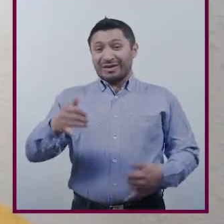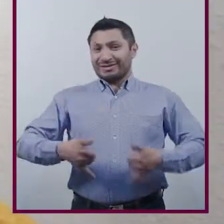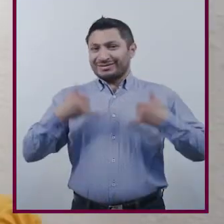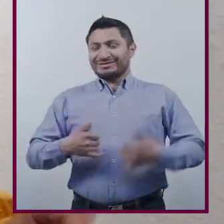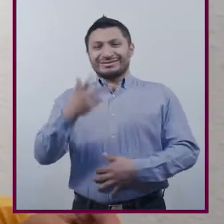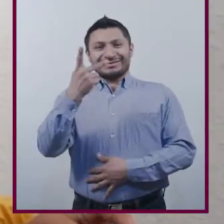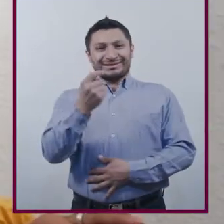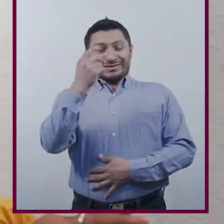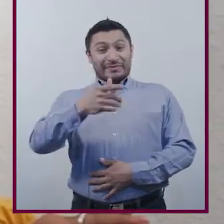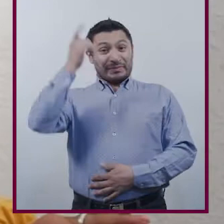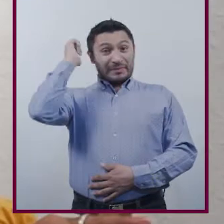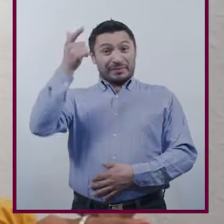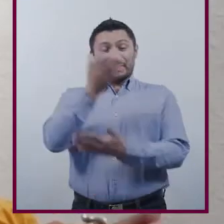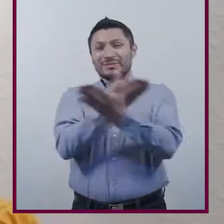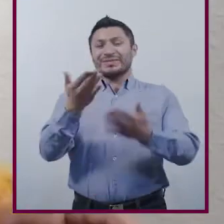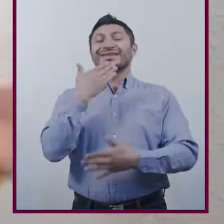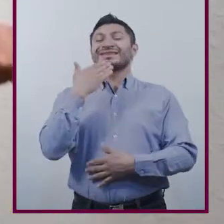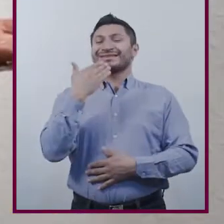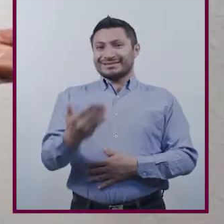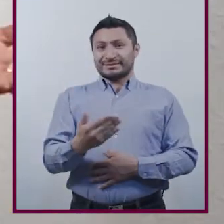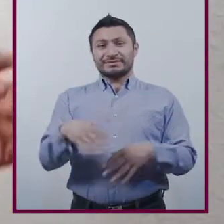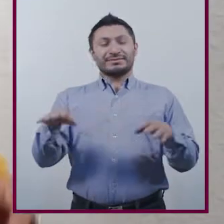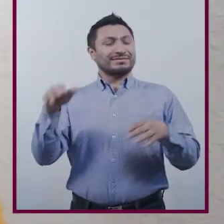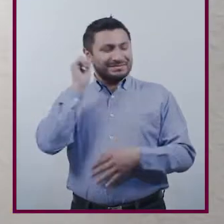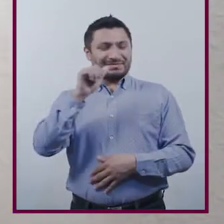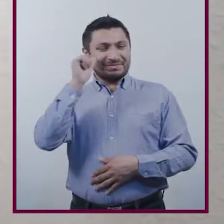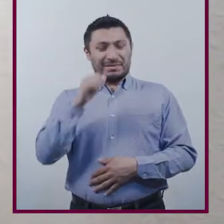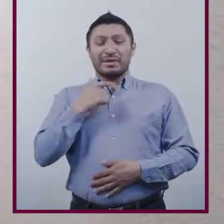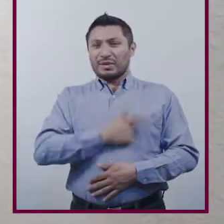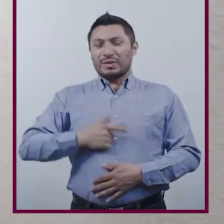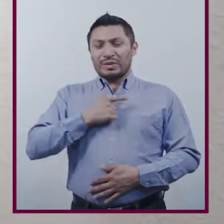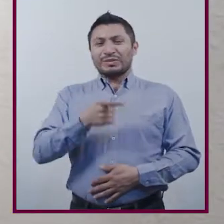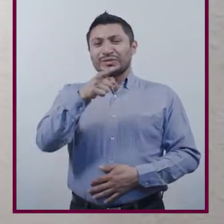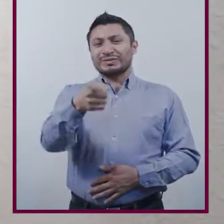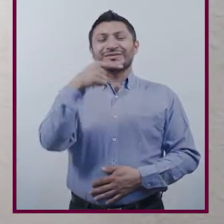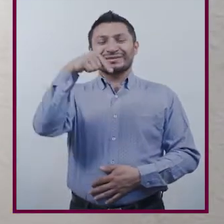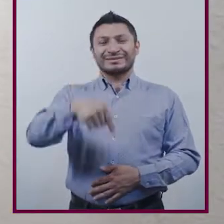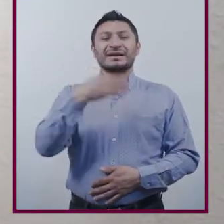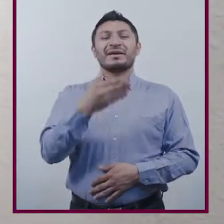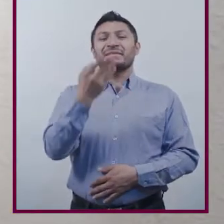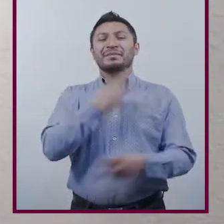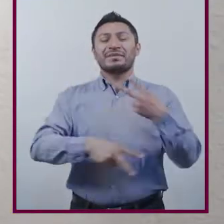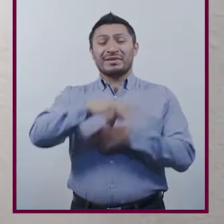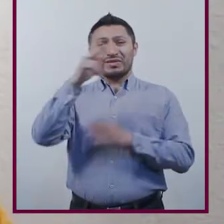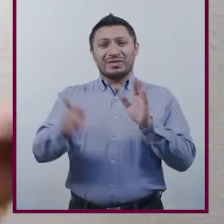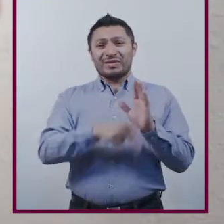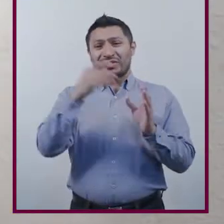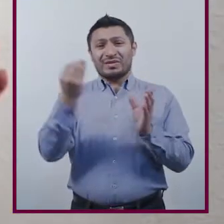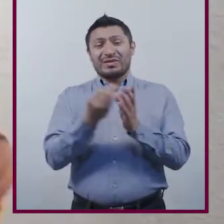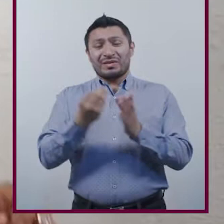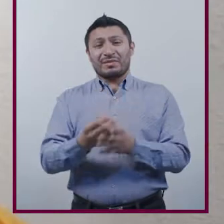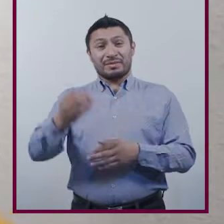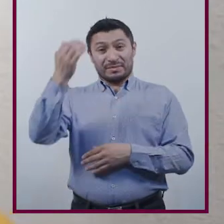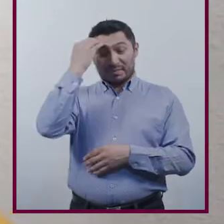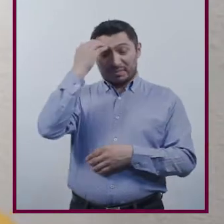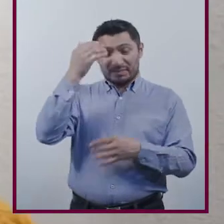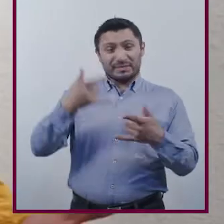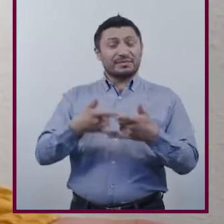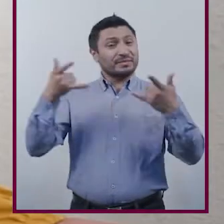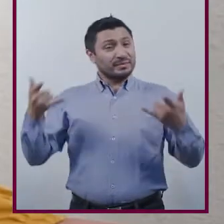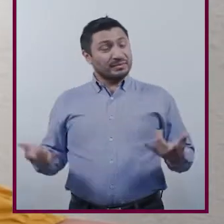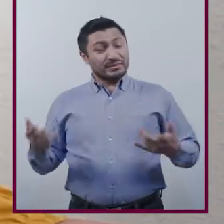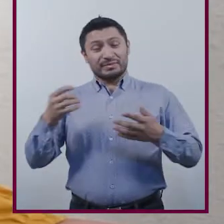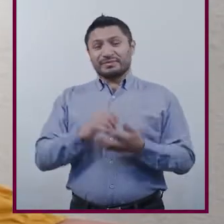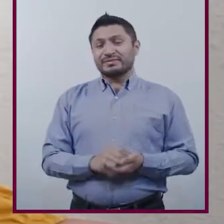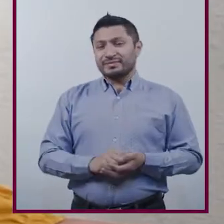jóvenes en TV. Espero que se encuentren muy bien. Como siempre, es un gusto darles la bienvenida a un programa más de la serie Conciencia Histórica,